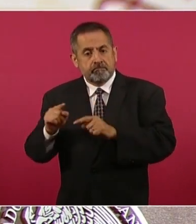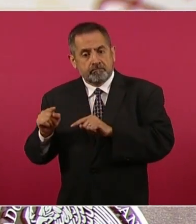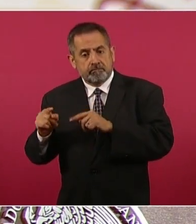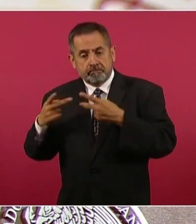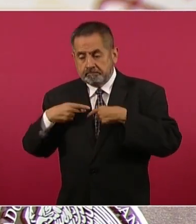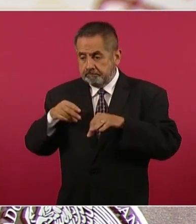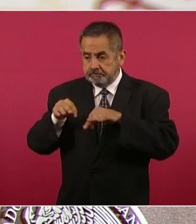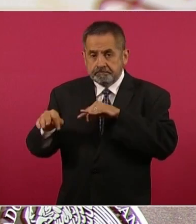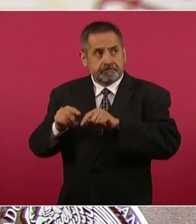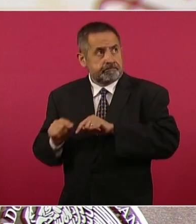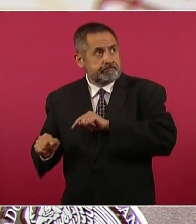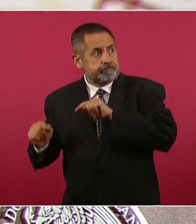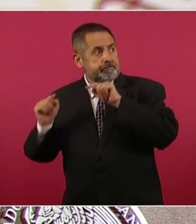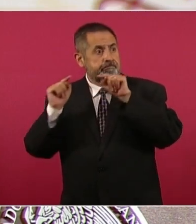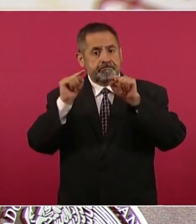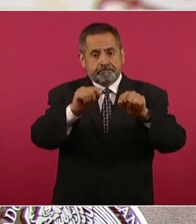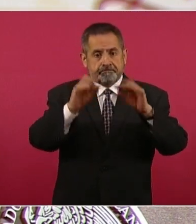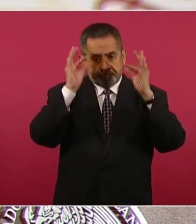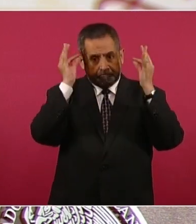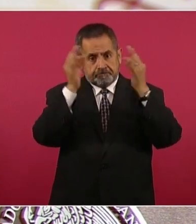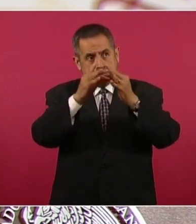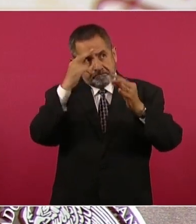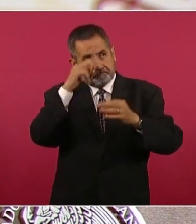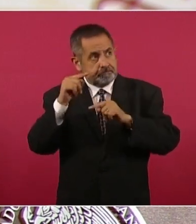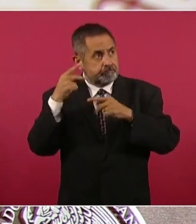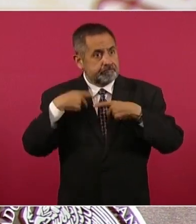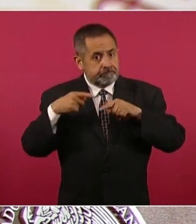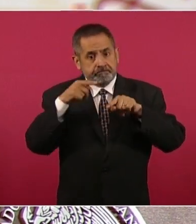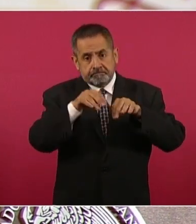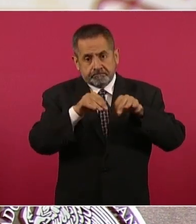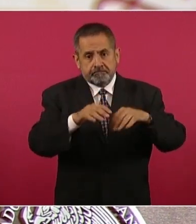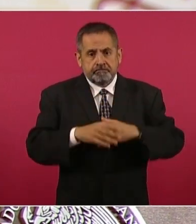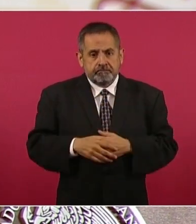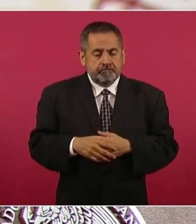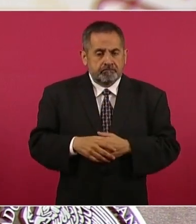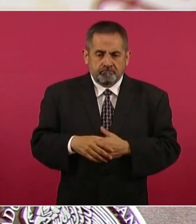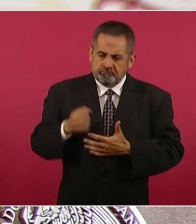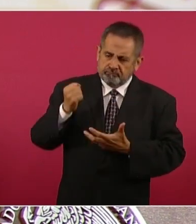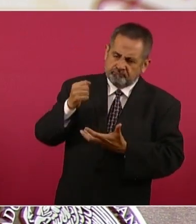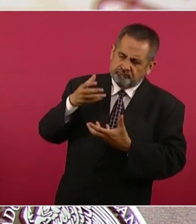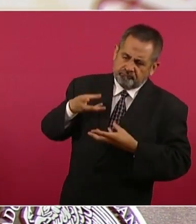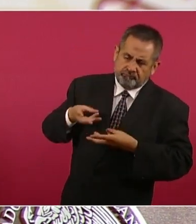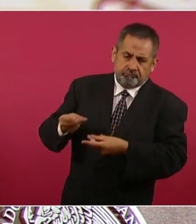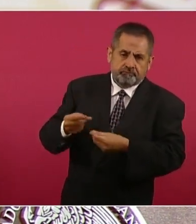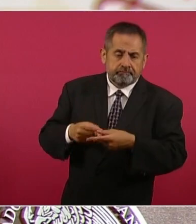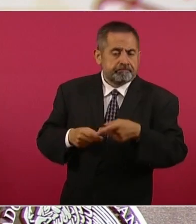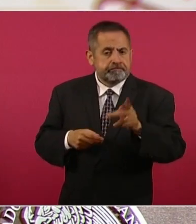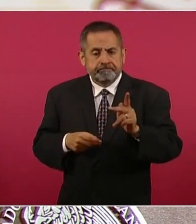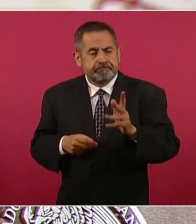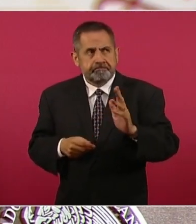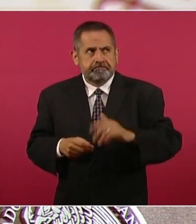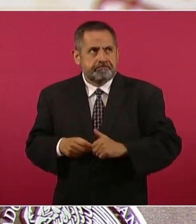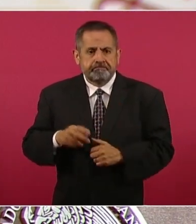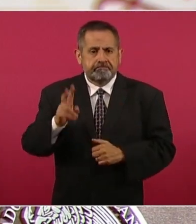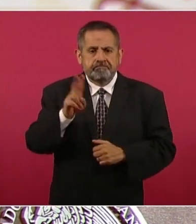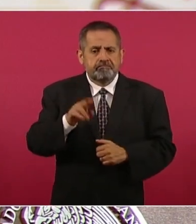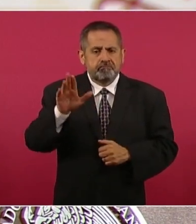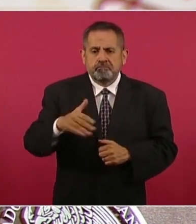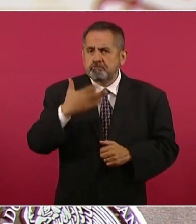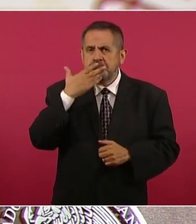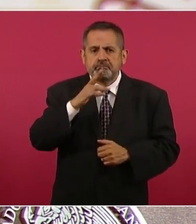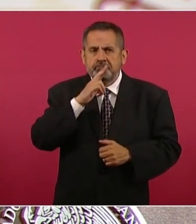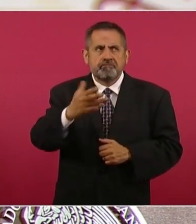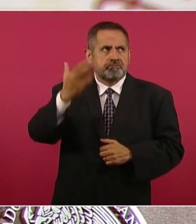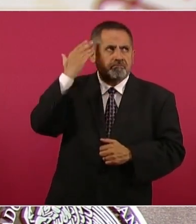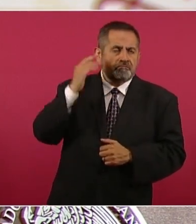funcionarios trabajando en los consulados mexicanos. Hubo una erogación de recursos y demás, pero la verdad que nunca tuvo buenos